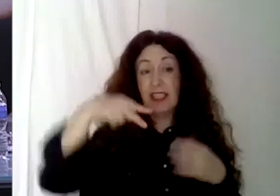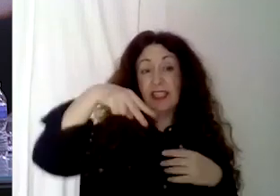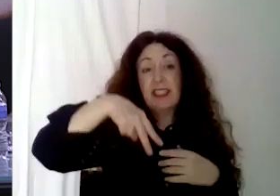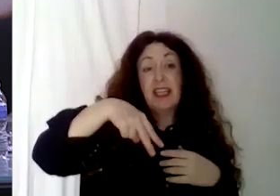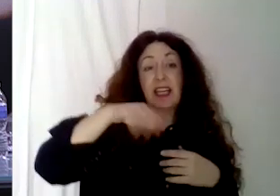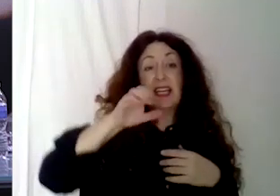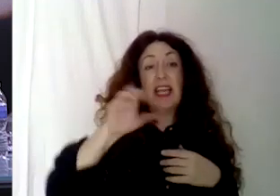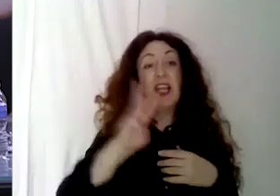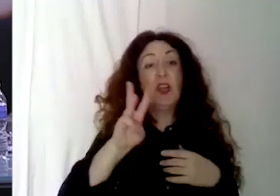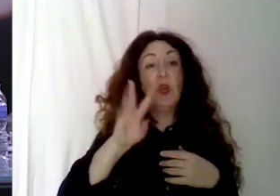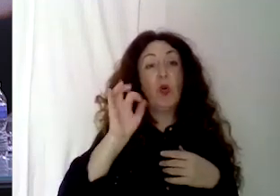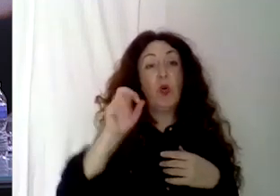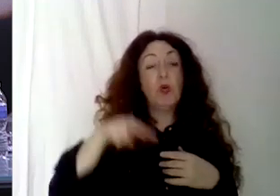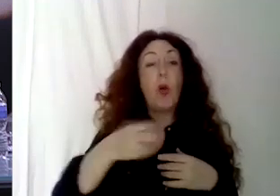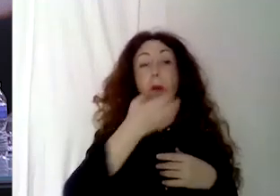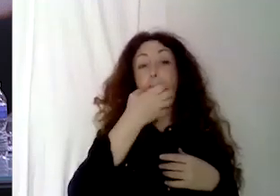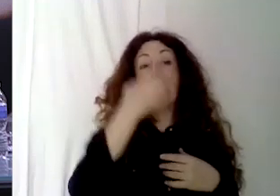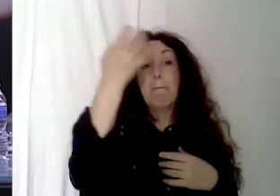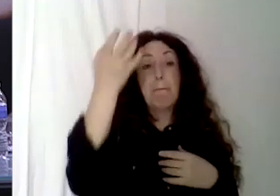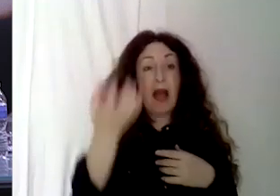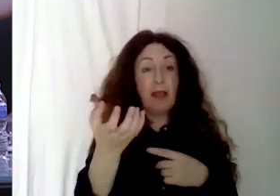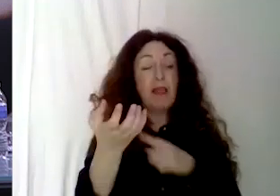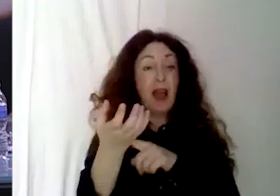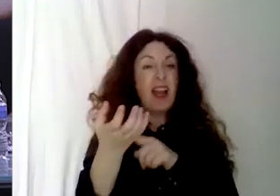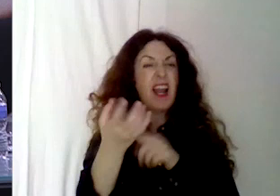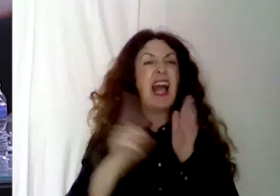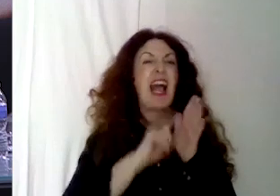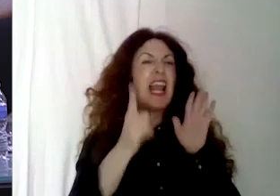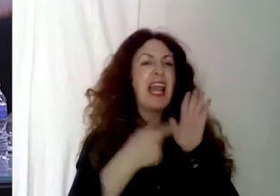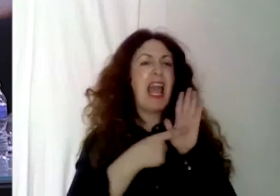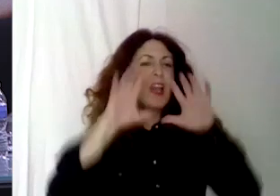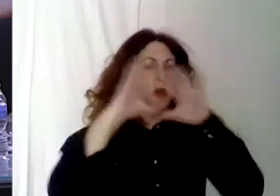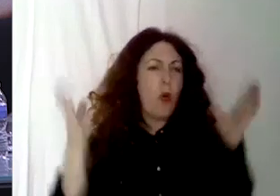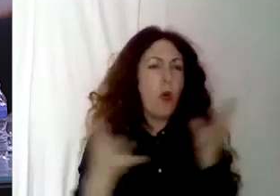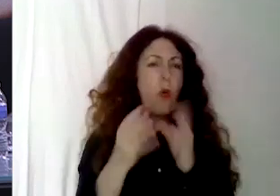una ley universal. Eso, ni Marlowe, ni Caravaggio,